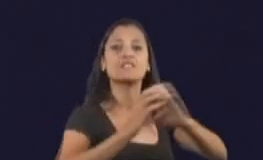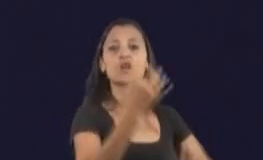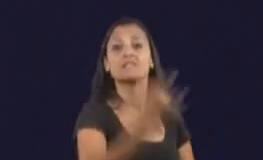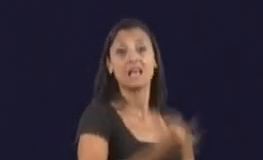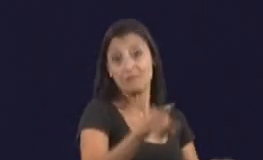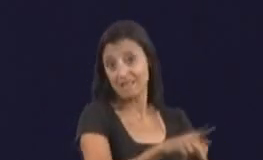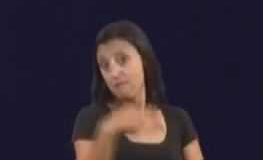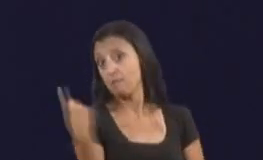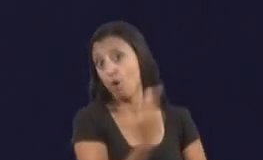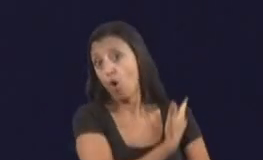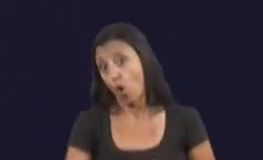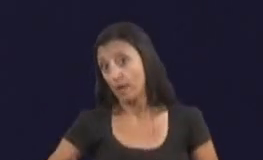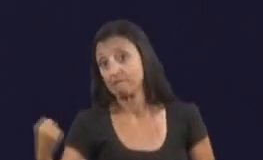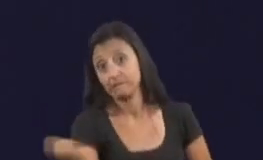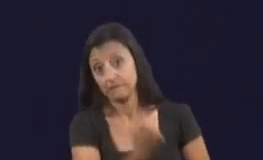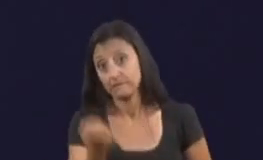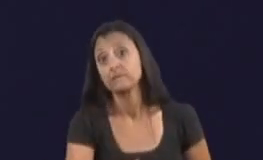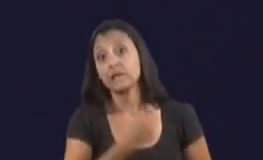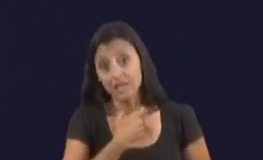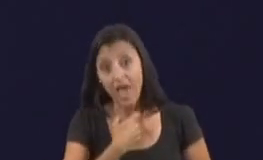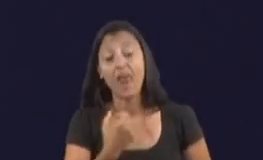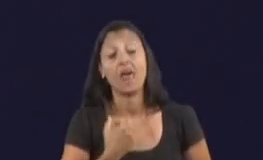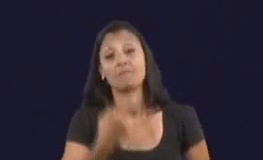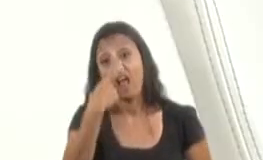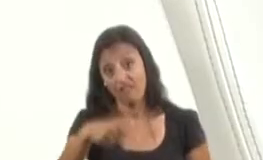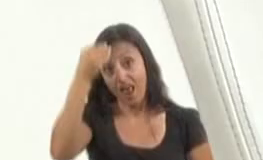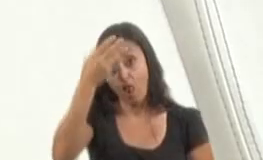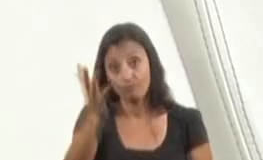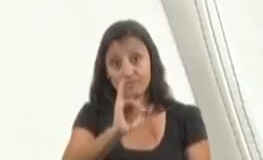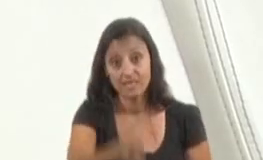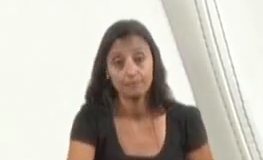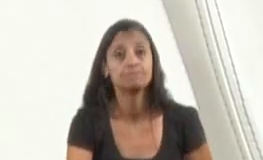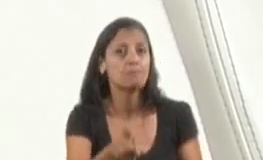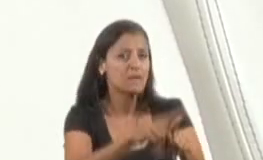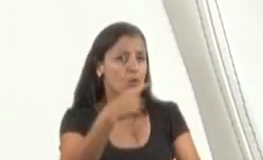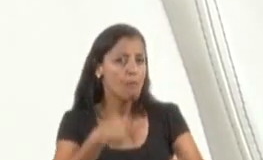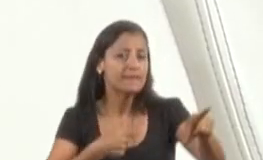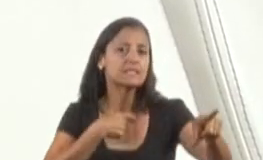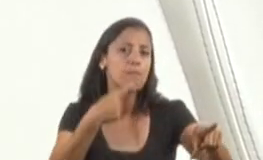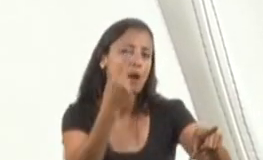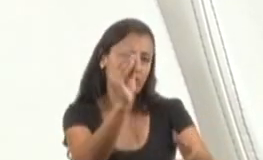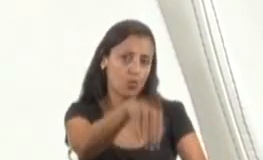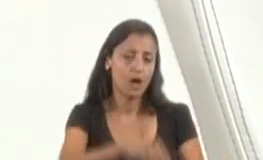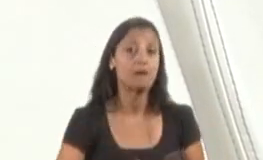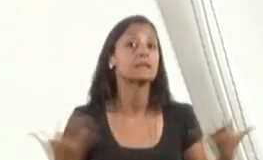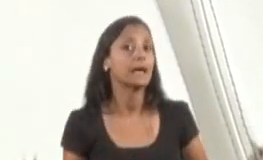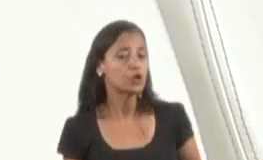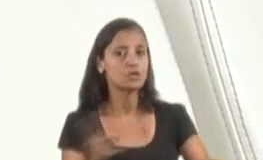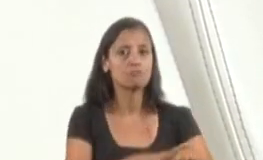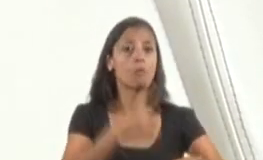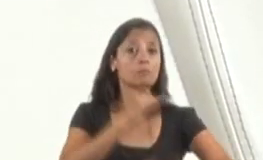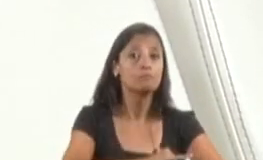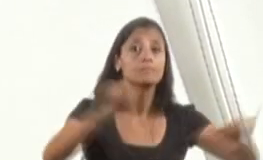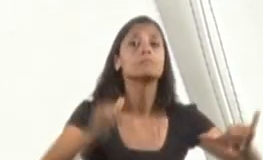desea hacer se formalice. A raíz de esto que me decís, quería consultarte si entonces cuando se anunció